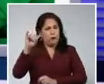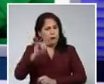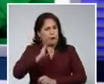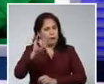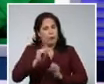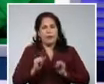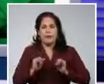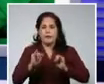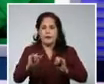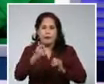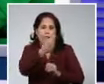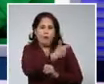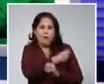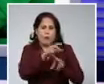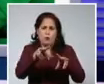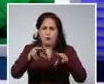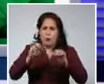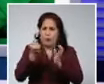internacionales,